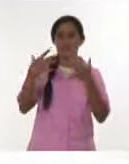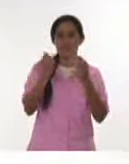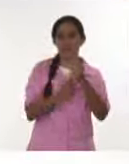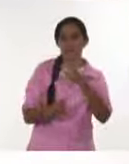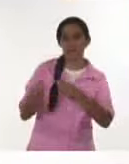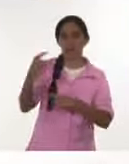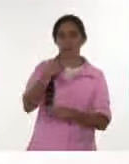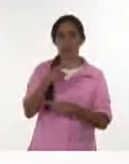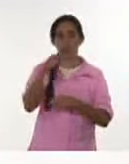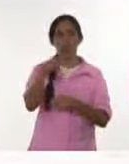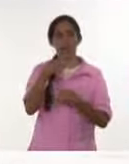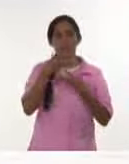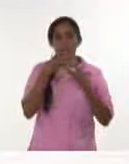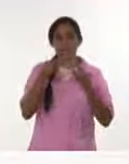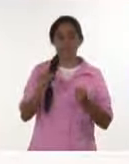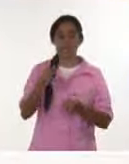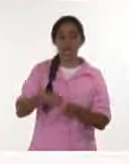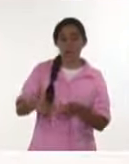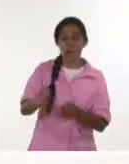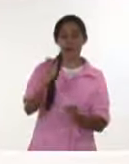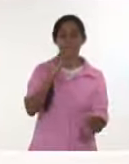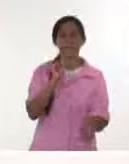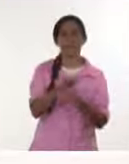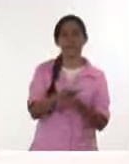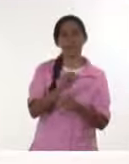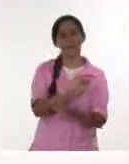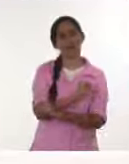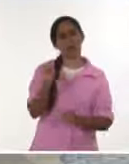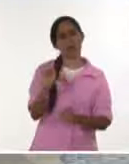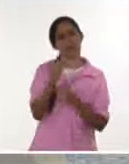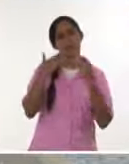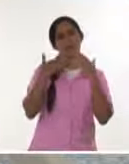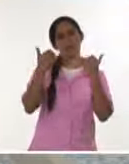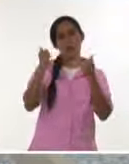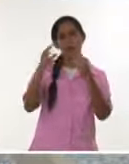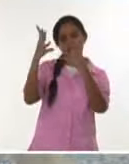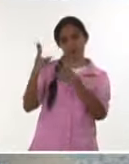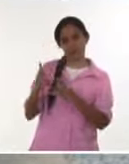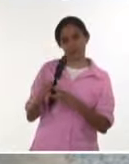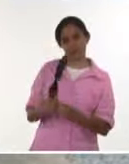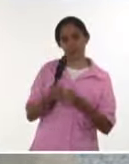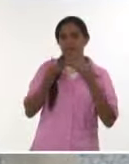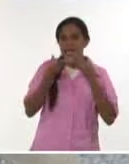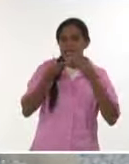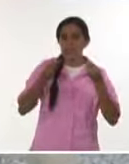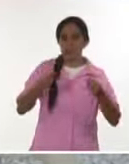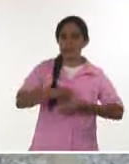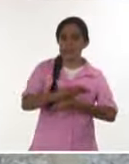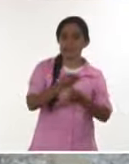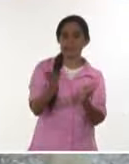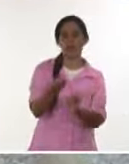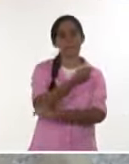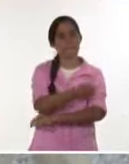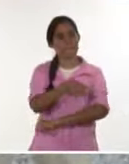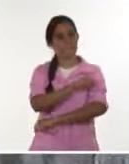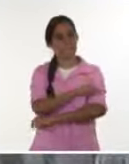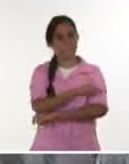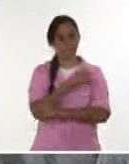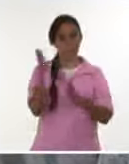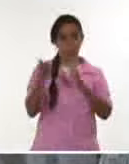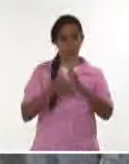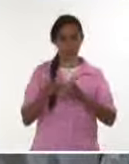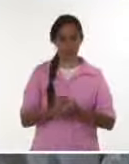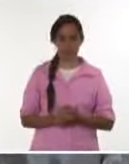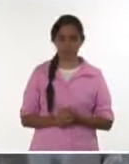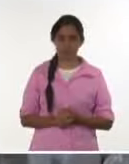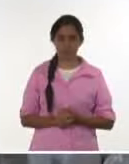la zafra recién iniciada para lograr producir el azúcar de la canasta básica de los matanceros.